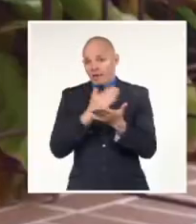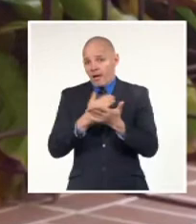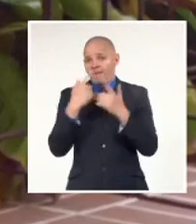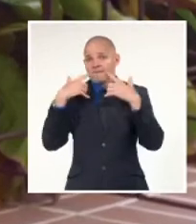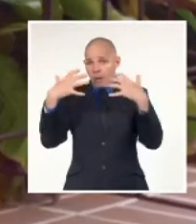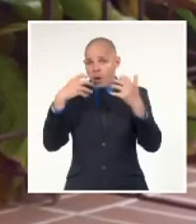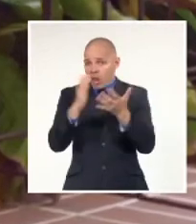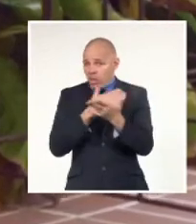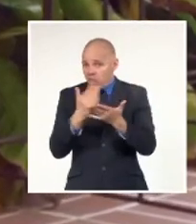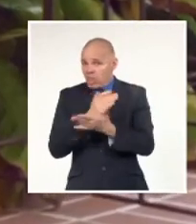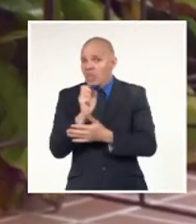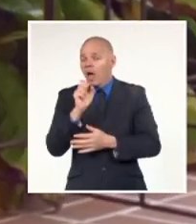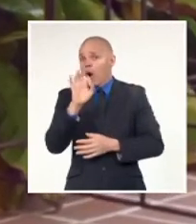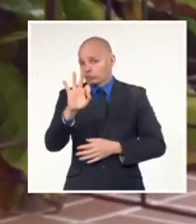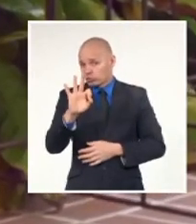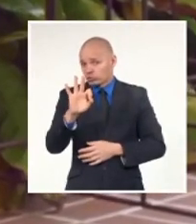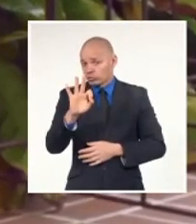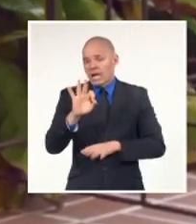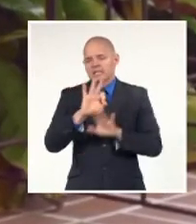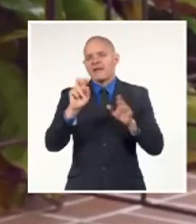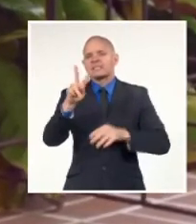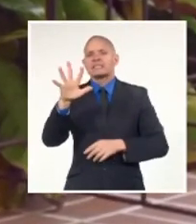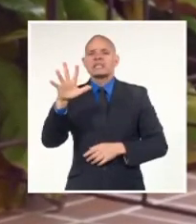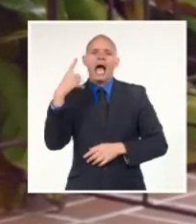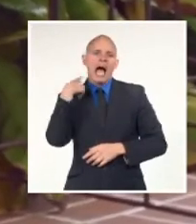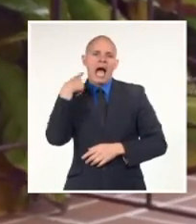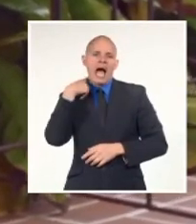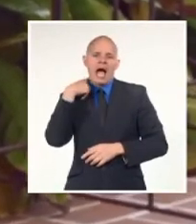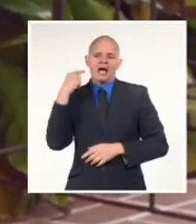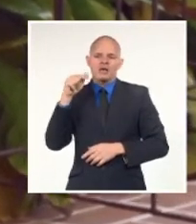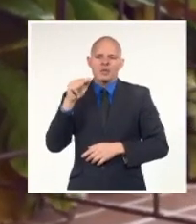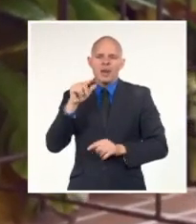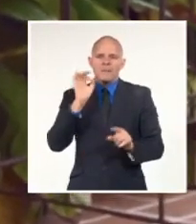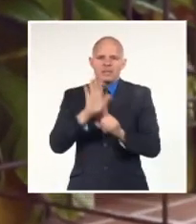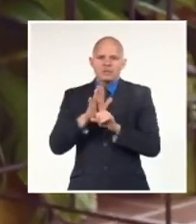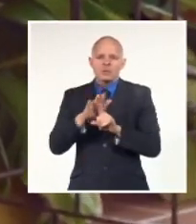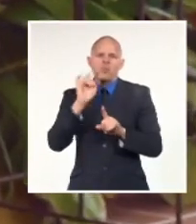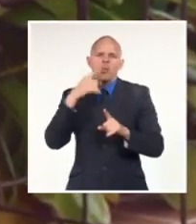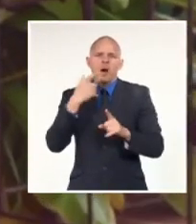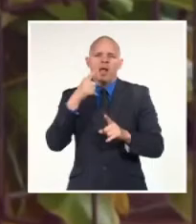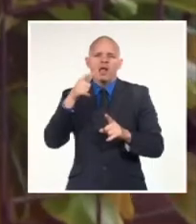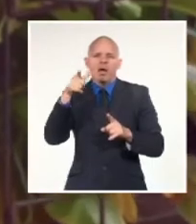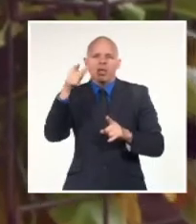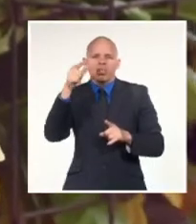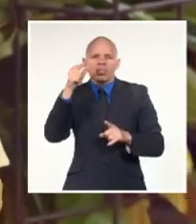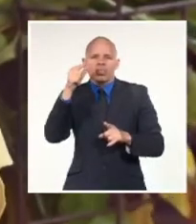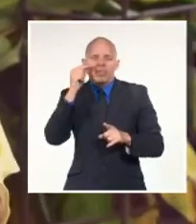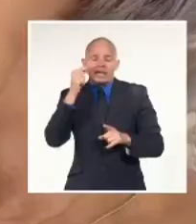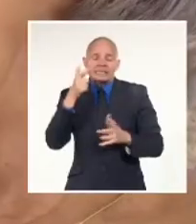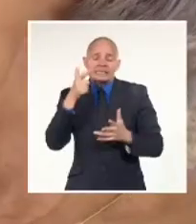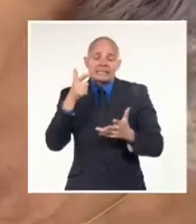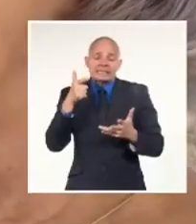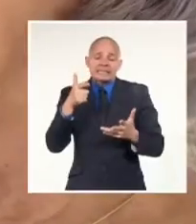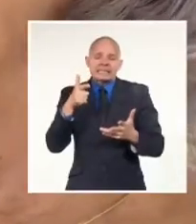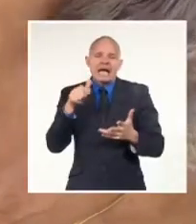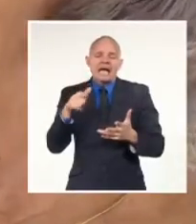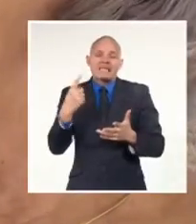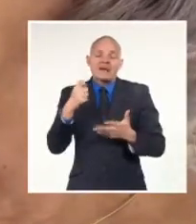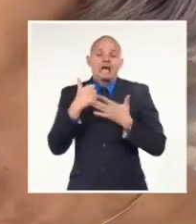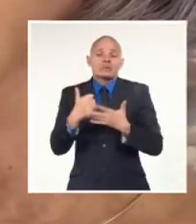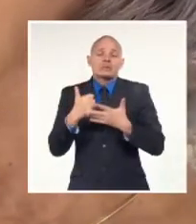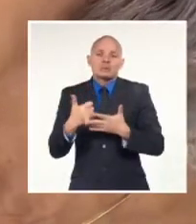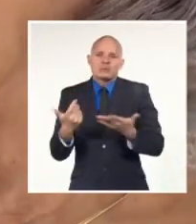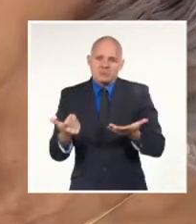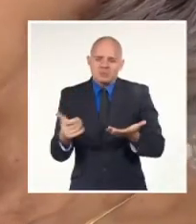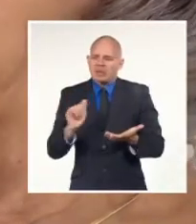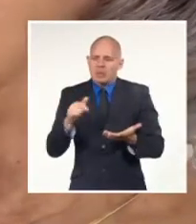20, 25 años Rafael empezó a perder su visión. Y así que necesito un poco más de ayuda, que aún sin